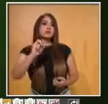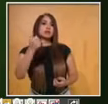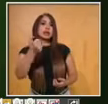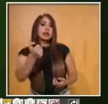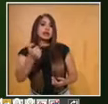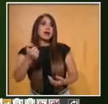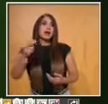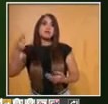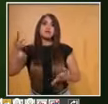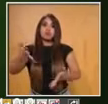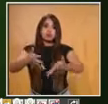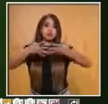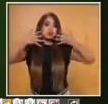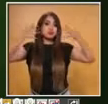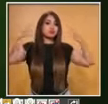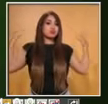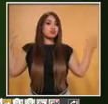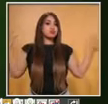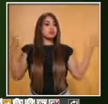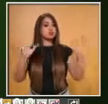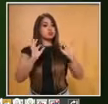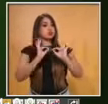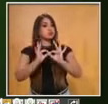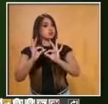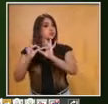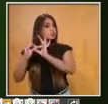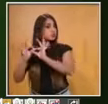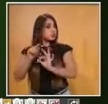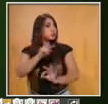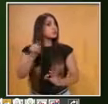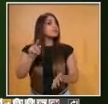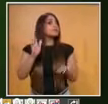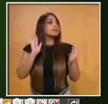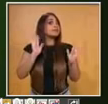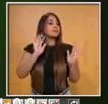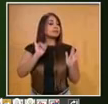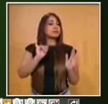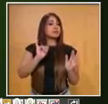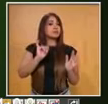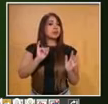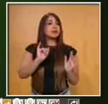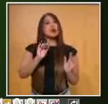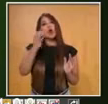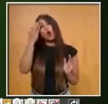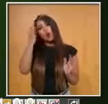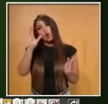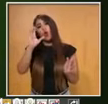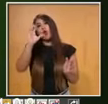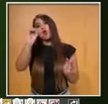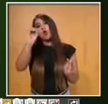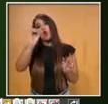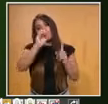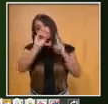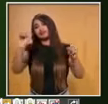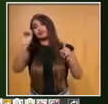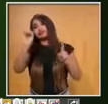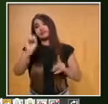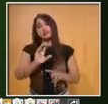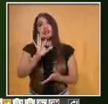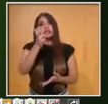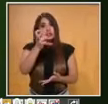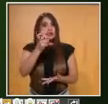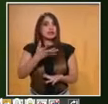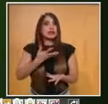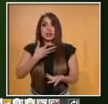precisión. También se le conoce como ordenador. Así es. En casita muchos de nosotros ya tenemos